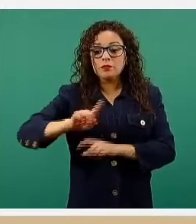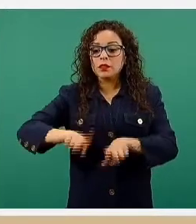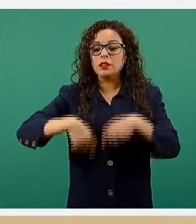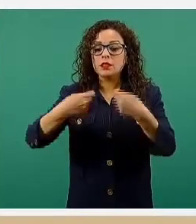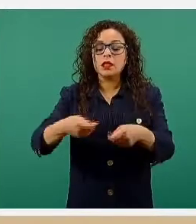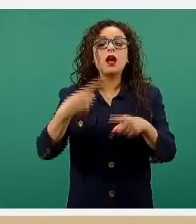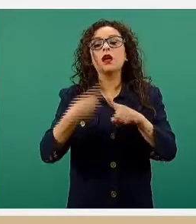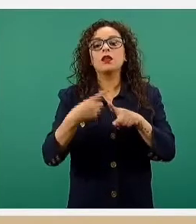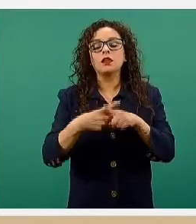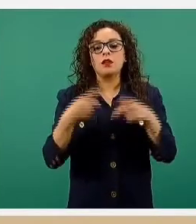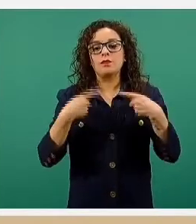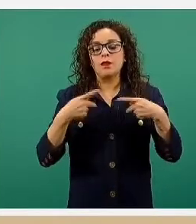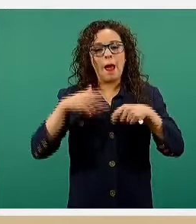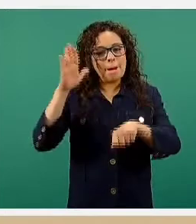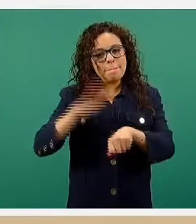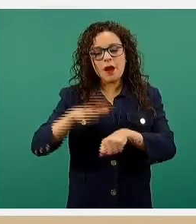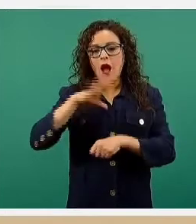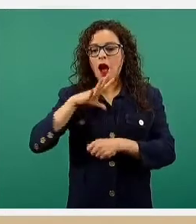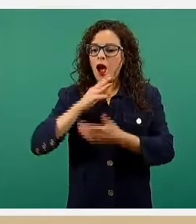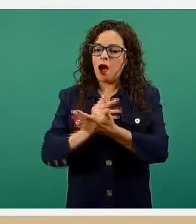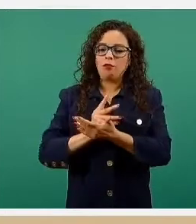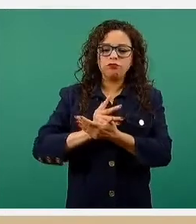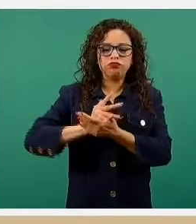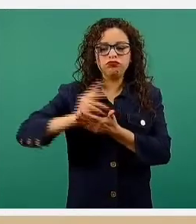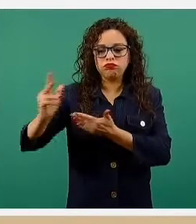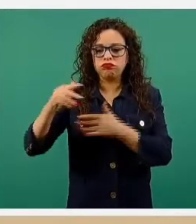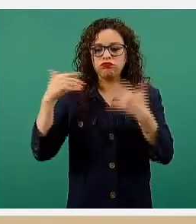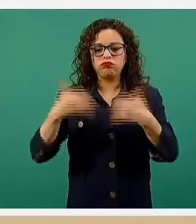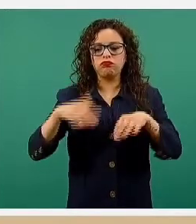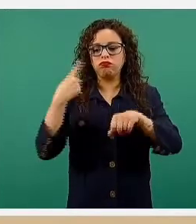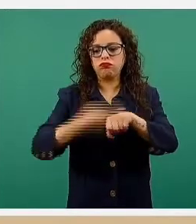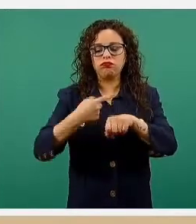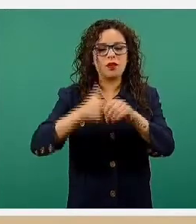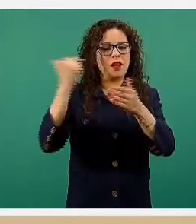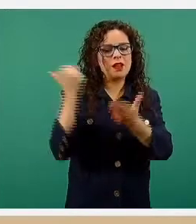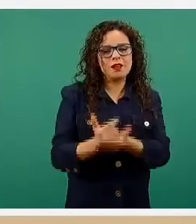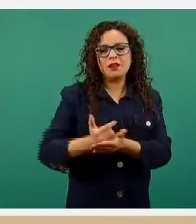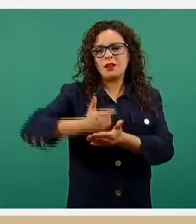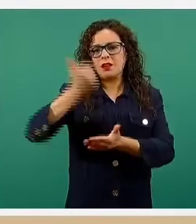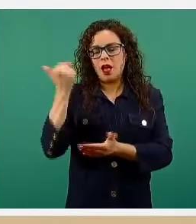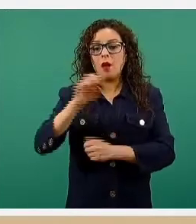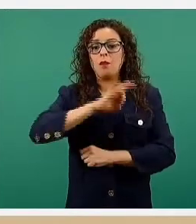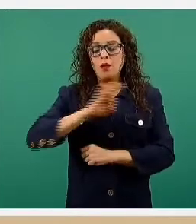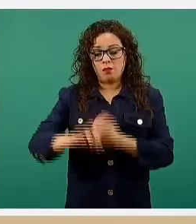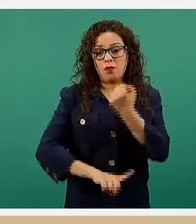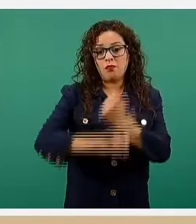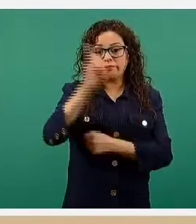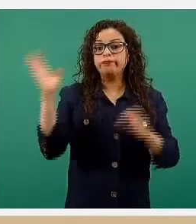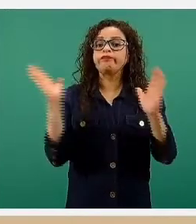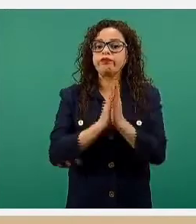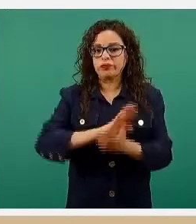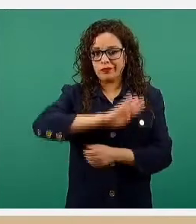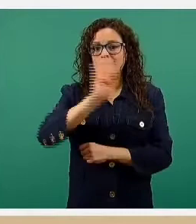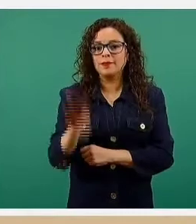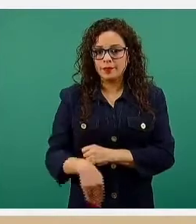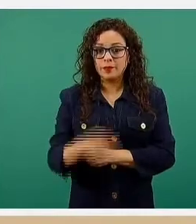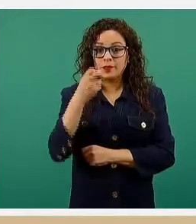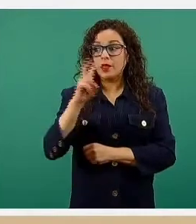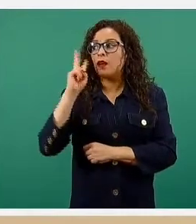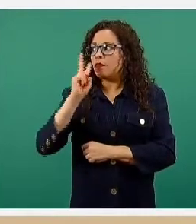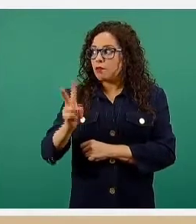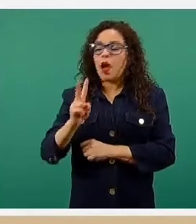a las personas con las mayores complicaciones y que tienen los mayores riesgos también de fallecer. Pues bueno, vemos esta